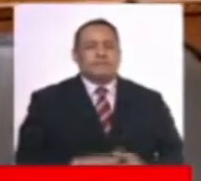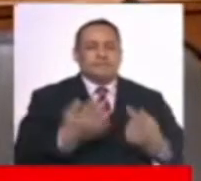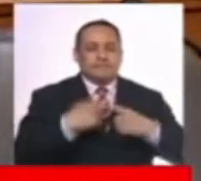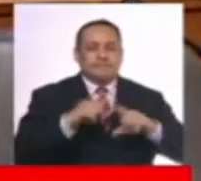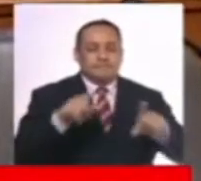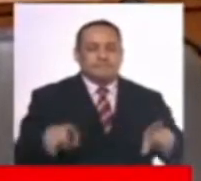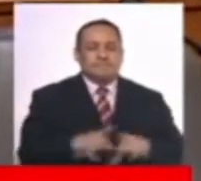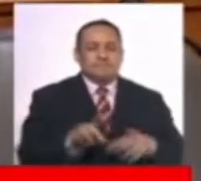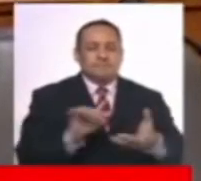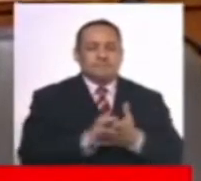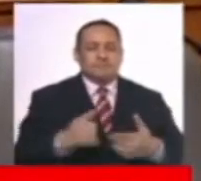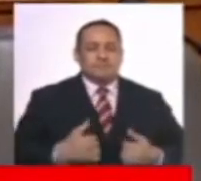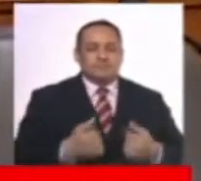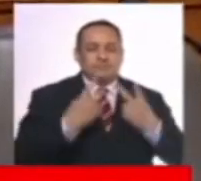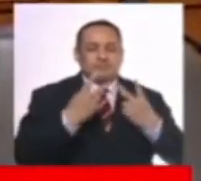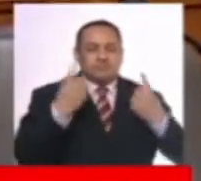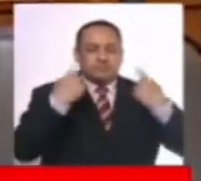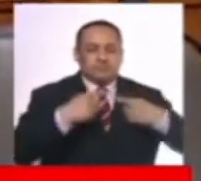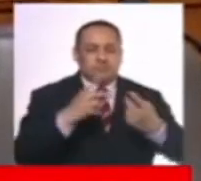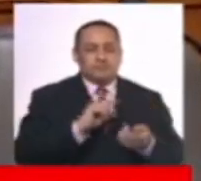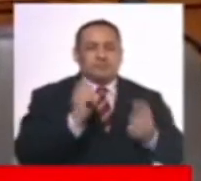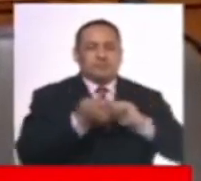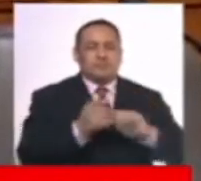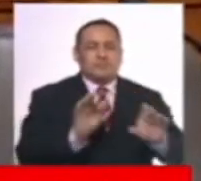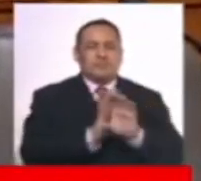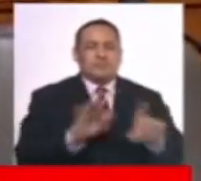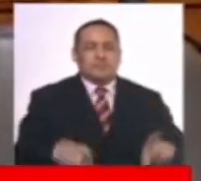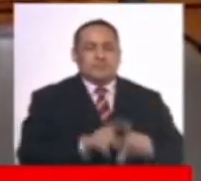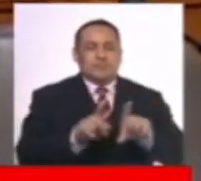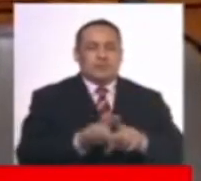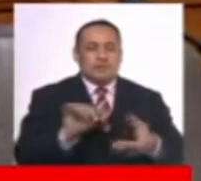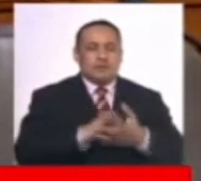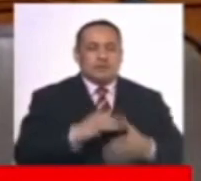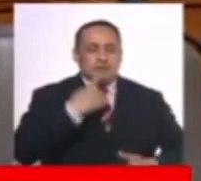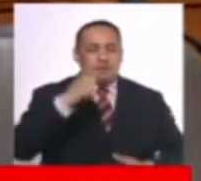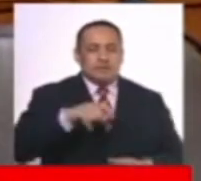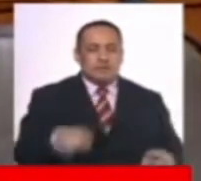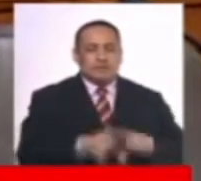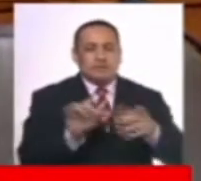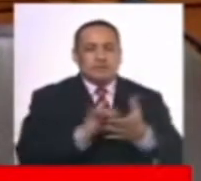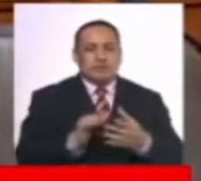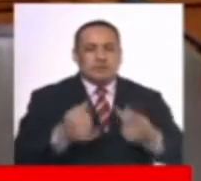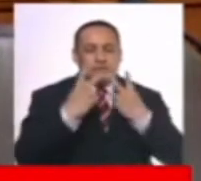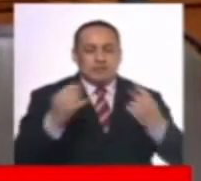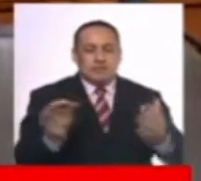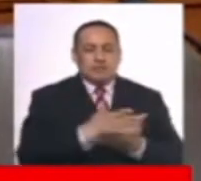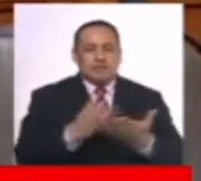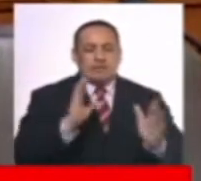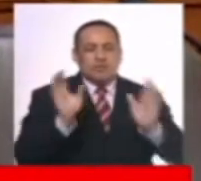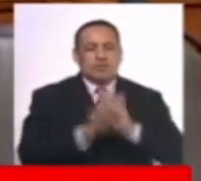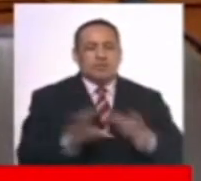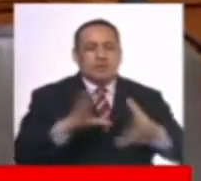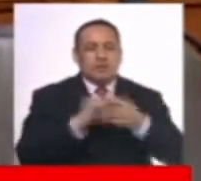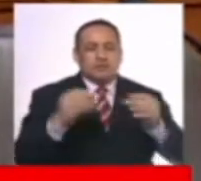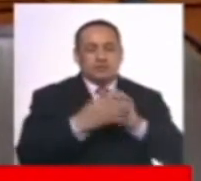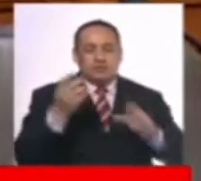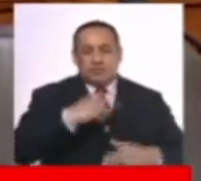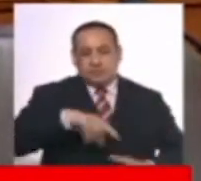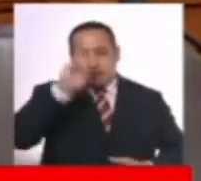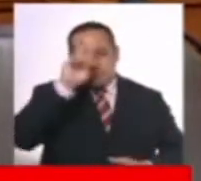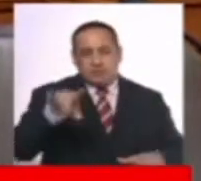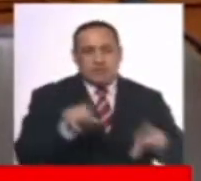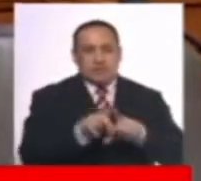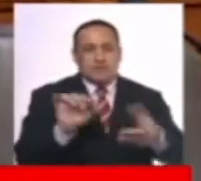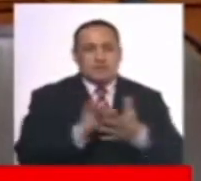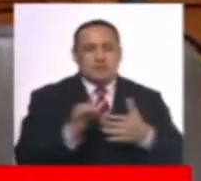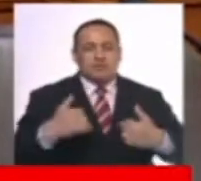eso vamos a hacer las reformas constitucionales necesarias para que nunca más en la historia del Perú